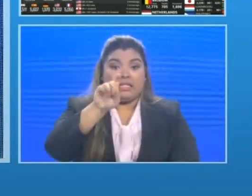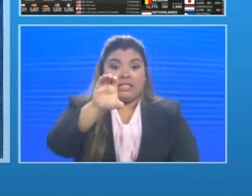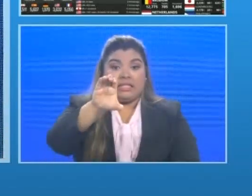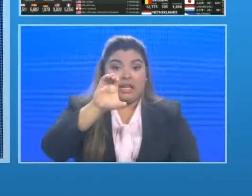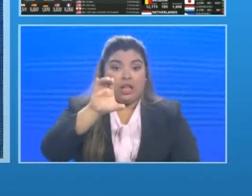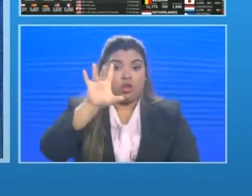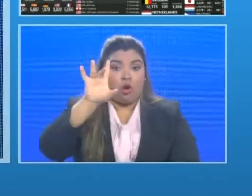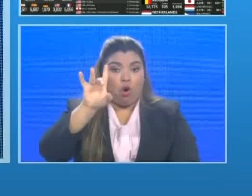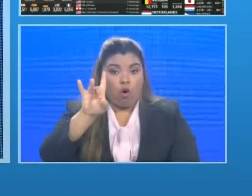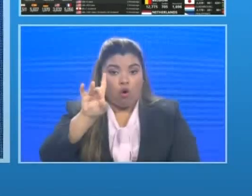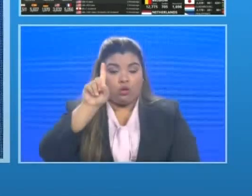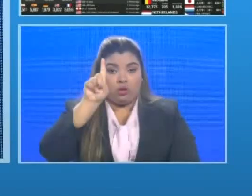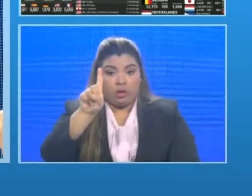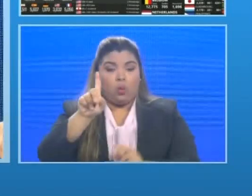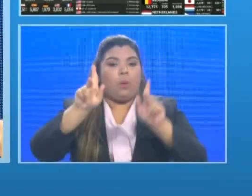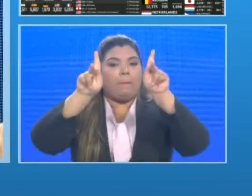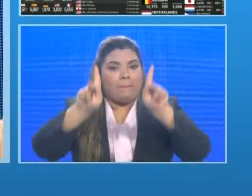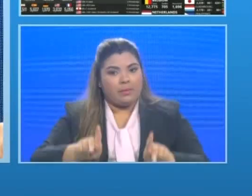Y ahora nos vamos